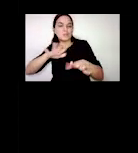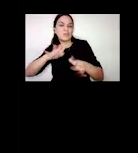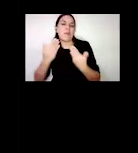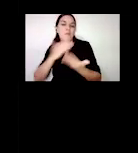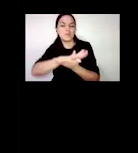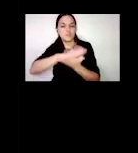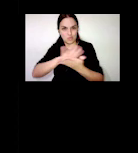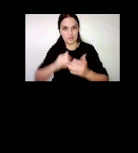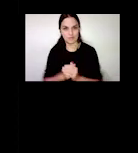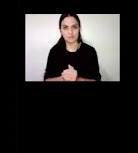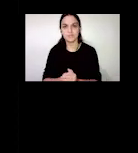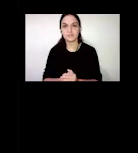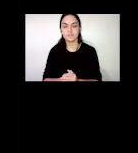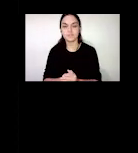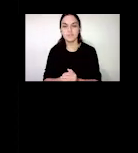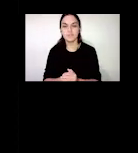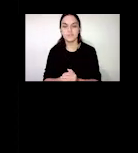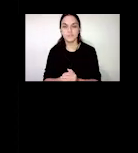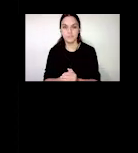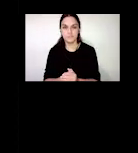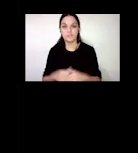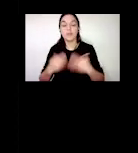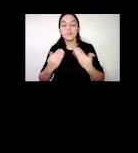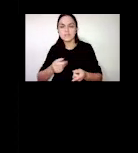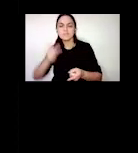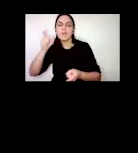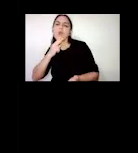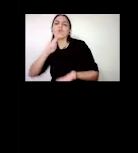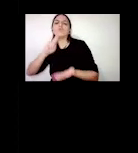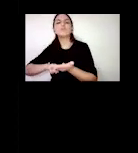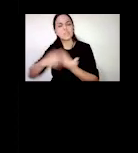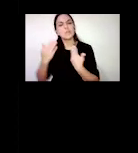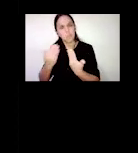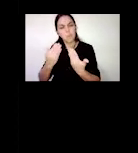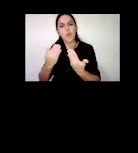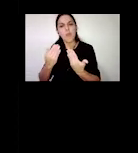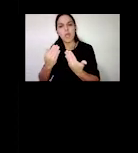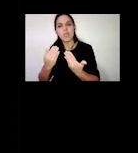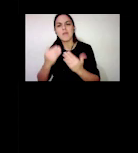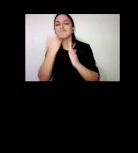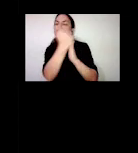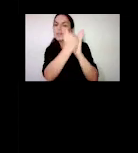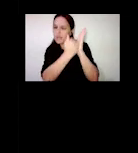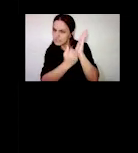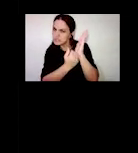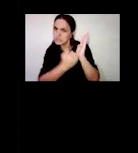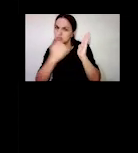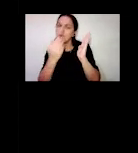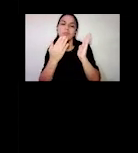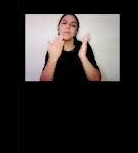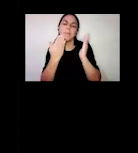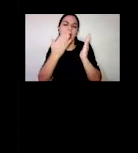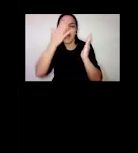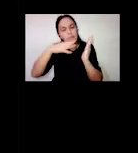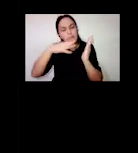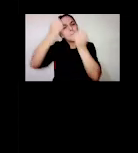¿Qué es lo que pasa con residencia? El contribuyente puede reunir todas las condiciones para la pérdida de residencia,